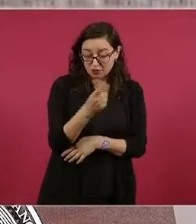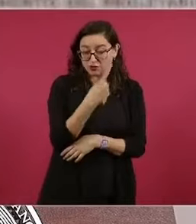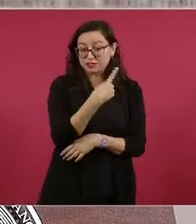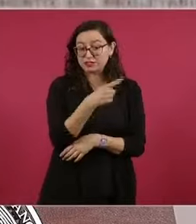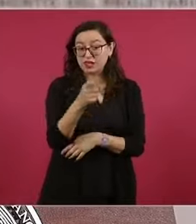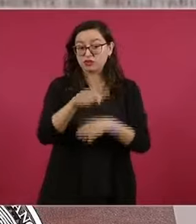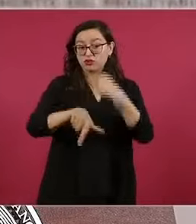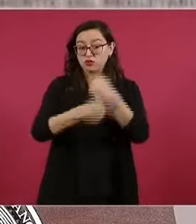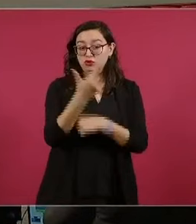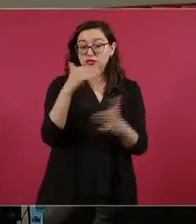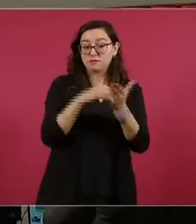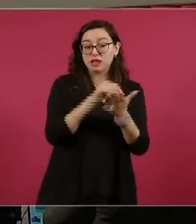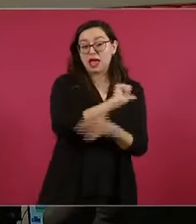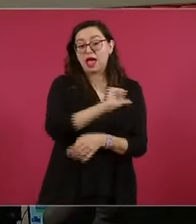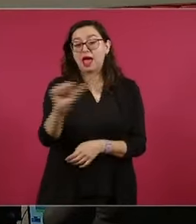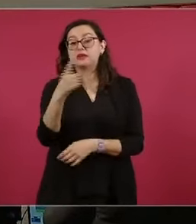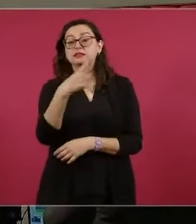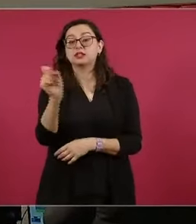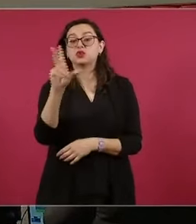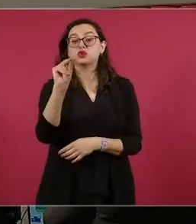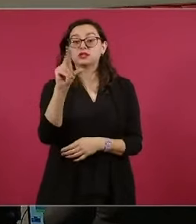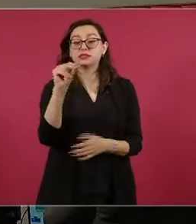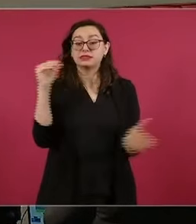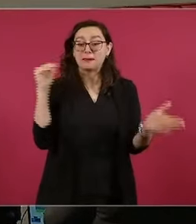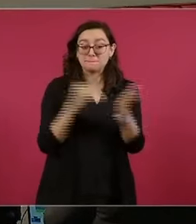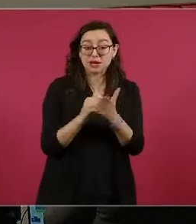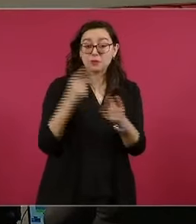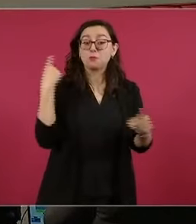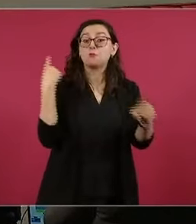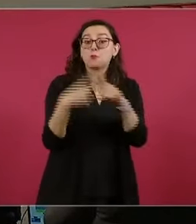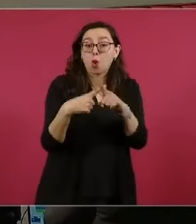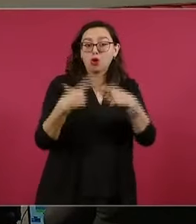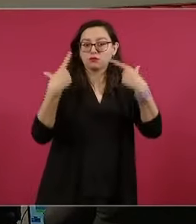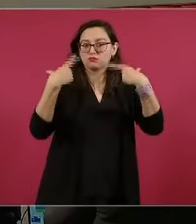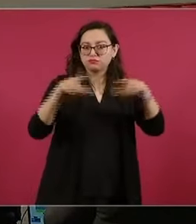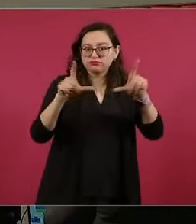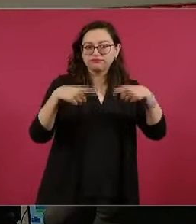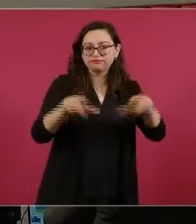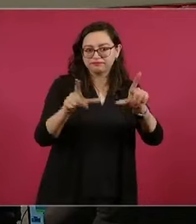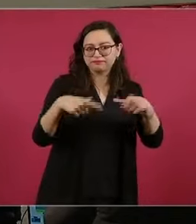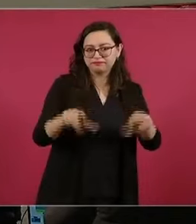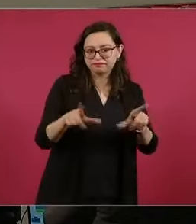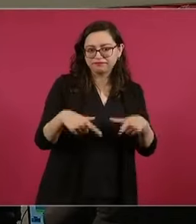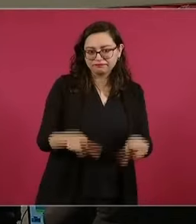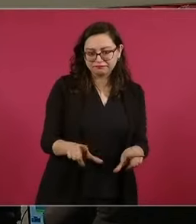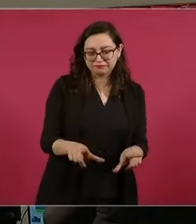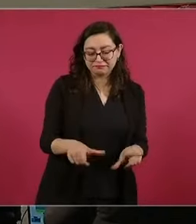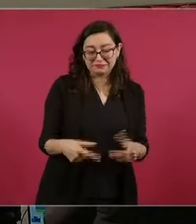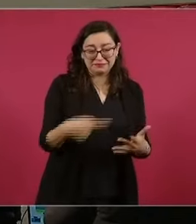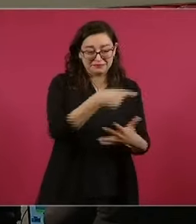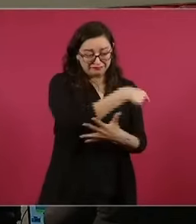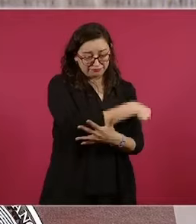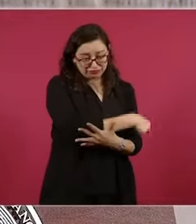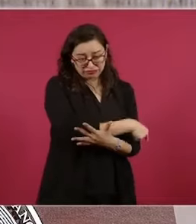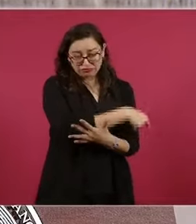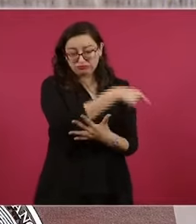los 180 mil pesos por mensaje. De todos estos medios que acabo de